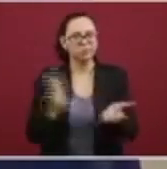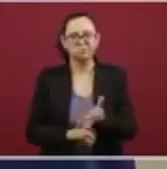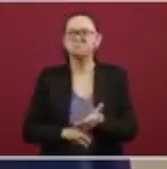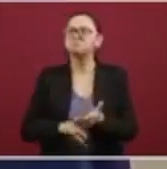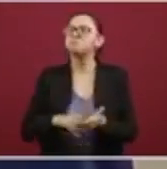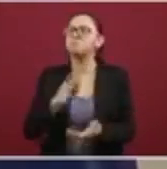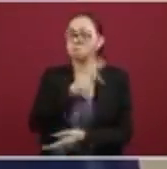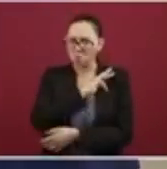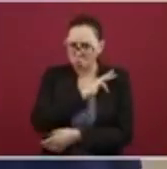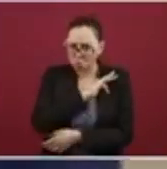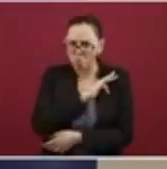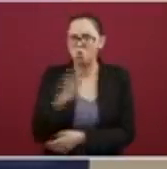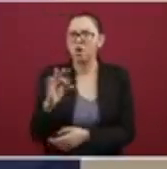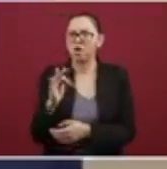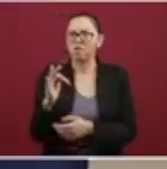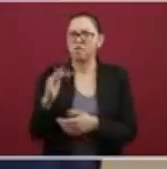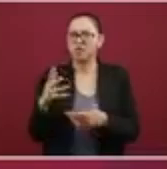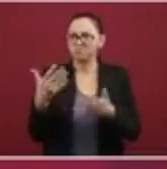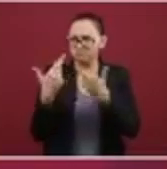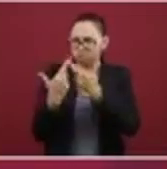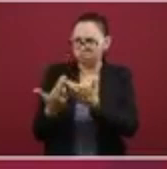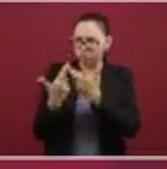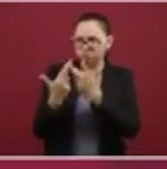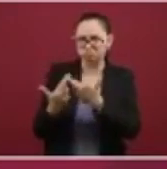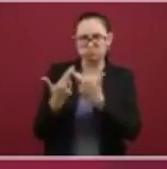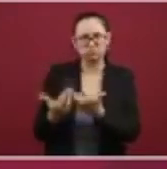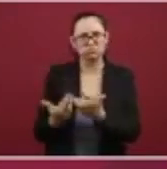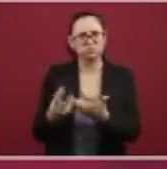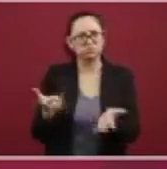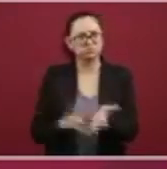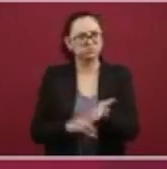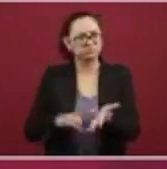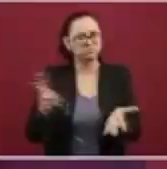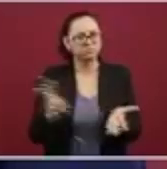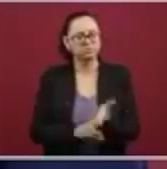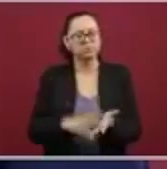productiva. Además, les voy a poner un ejemplo.